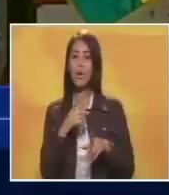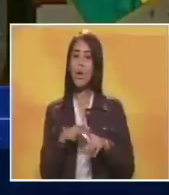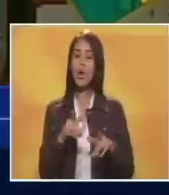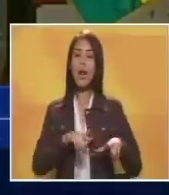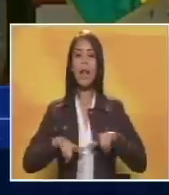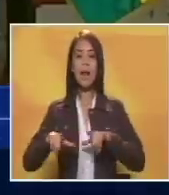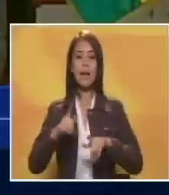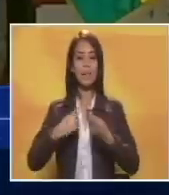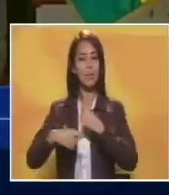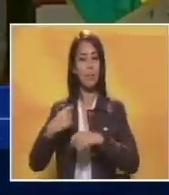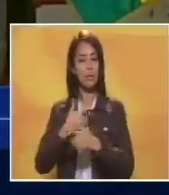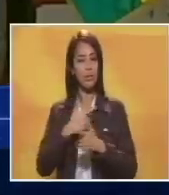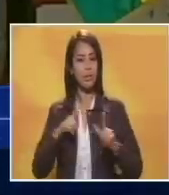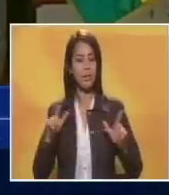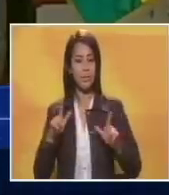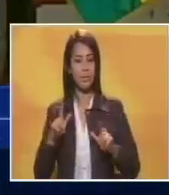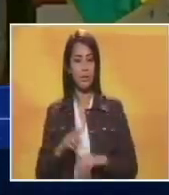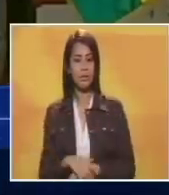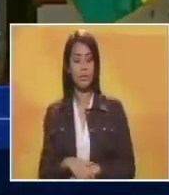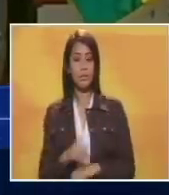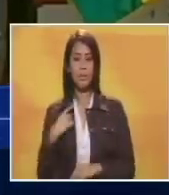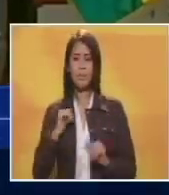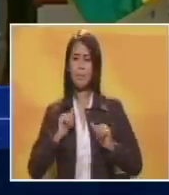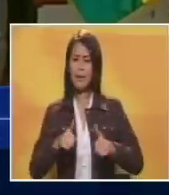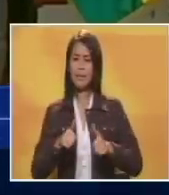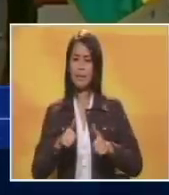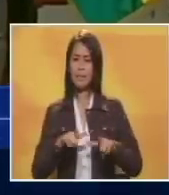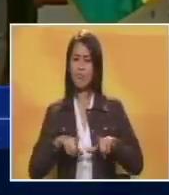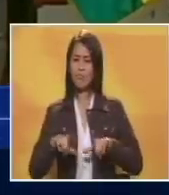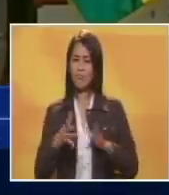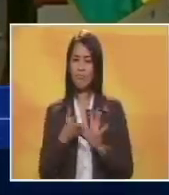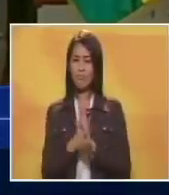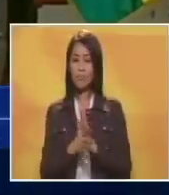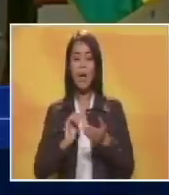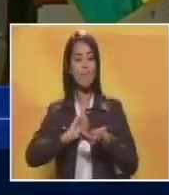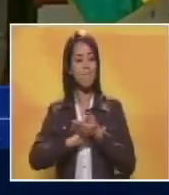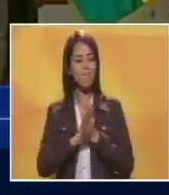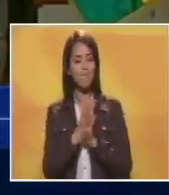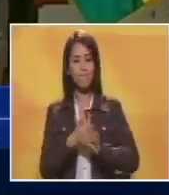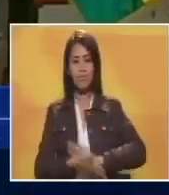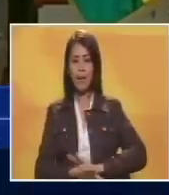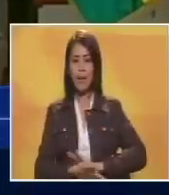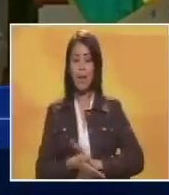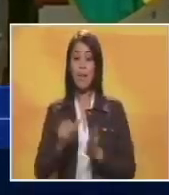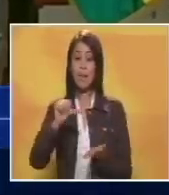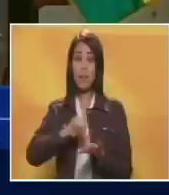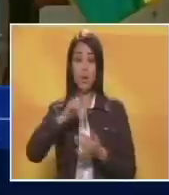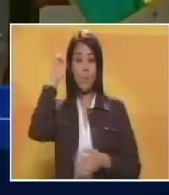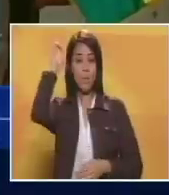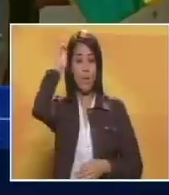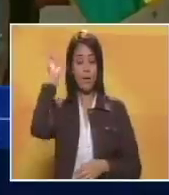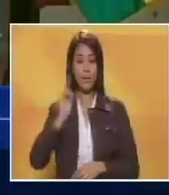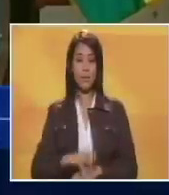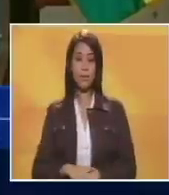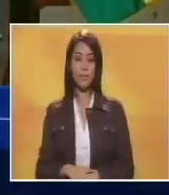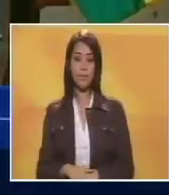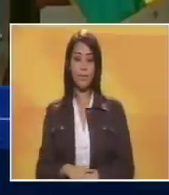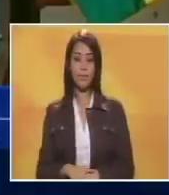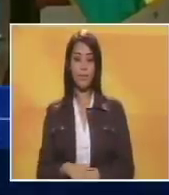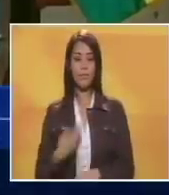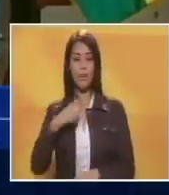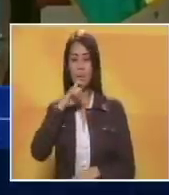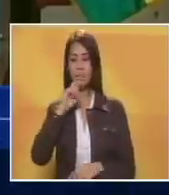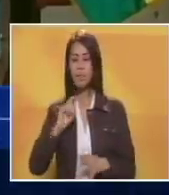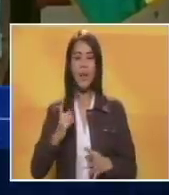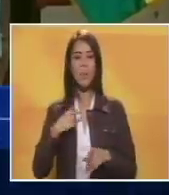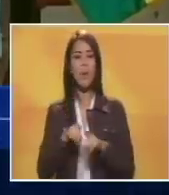ya comienza a ser lo que pudiera ser el final de las cumbres de las Américas, por la intolerancia ideológica,